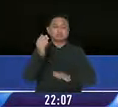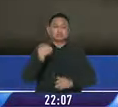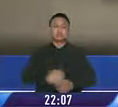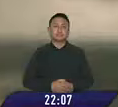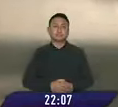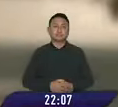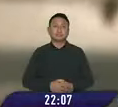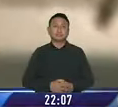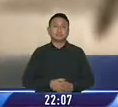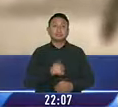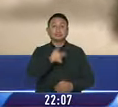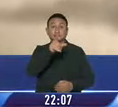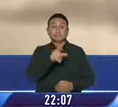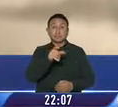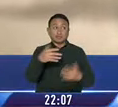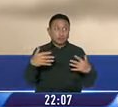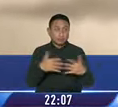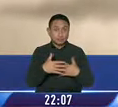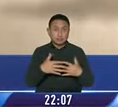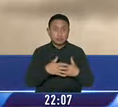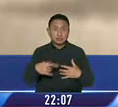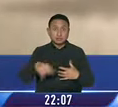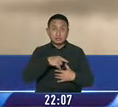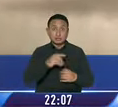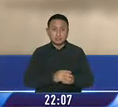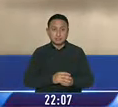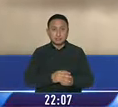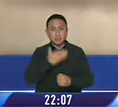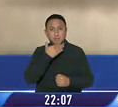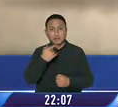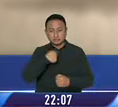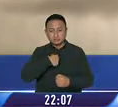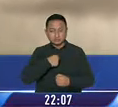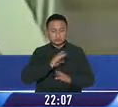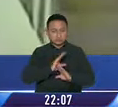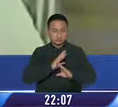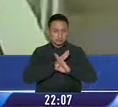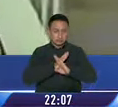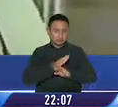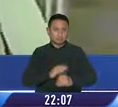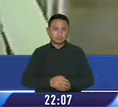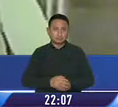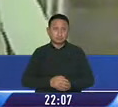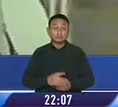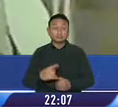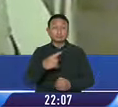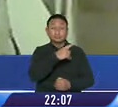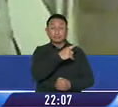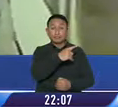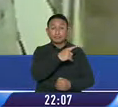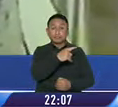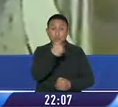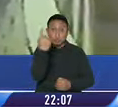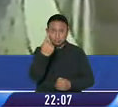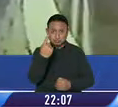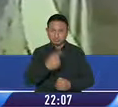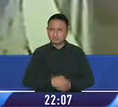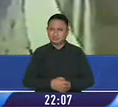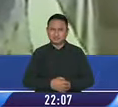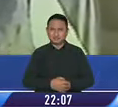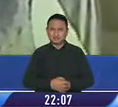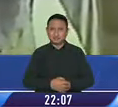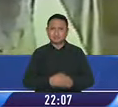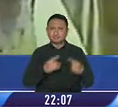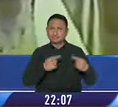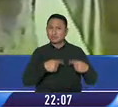auto. Aterrados, los moradores, quienes prefieren proteger su identidad por temor, dicen que estos delitos no son aislados.